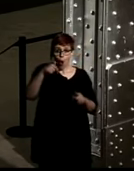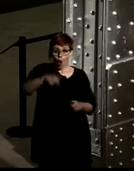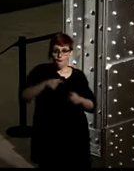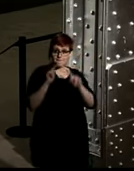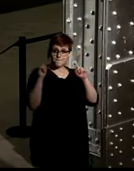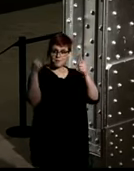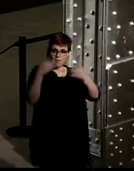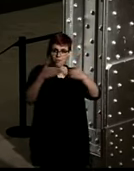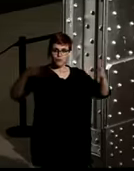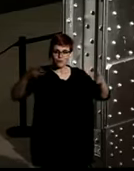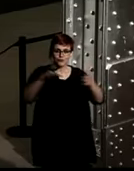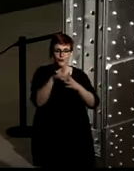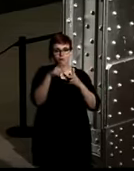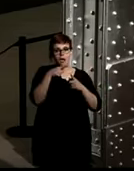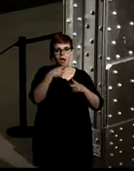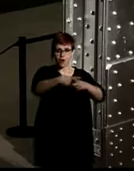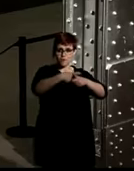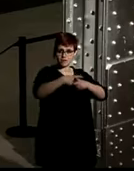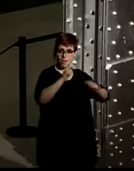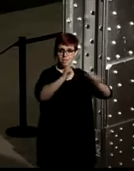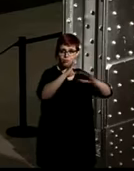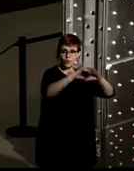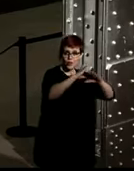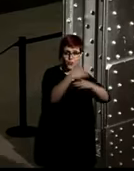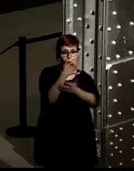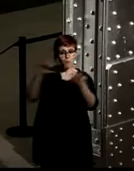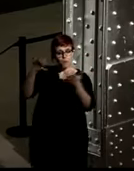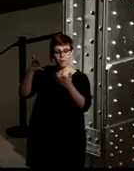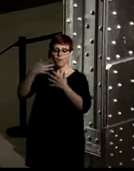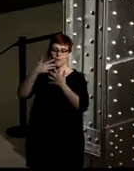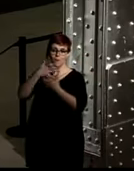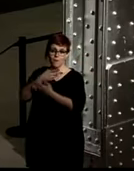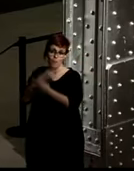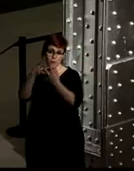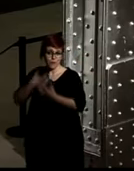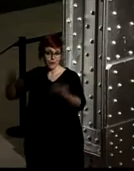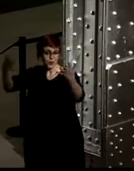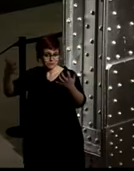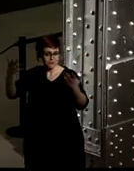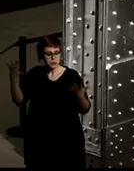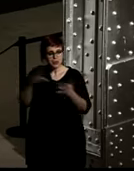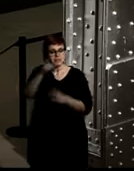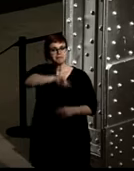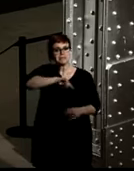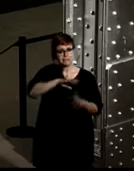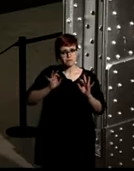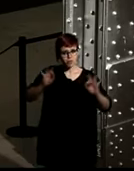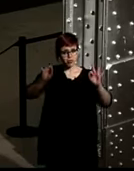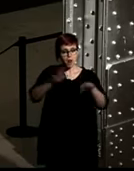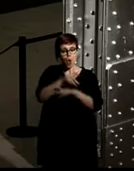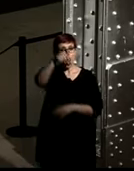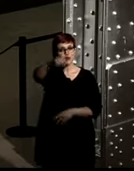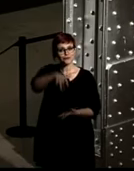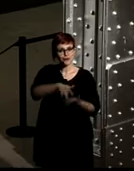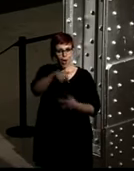voy a compartir tanto con los medios de comunicación como con el público. Y para mí es un día muy especial porque es el día donde voy